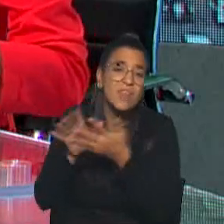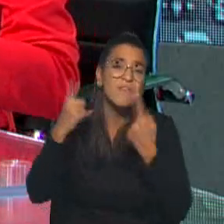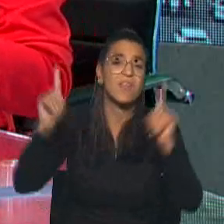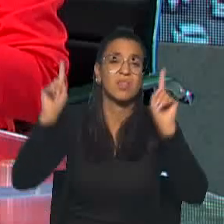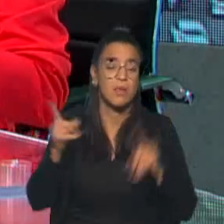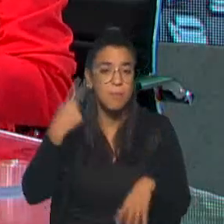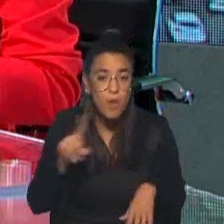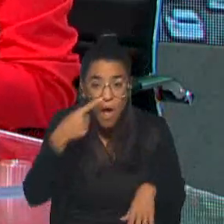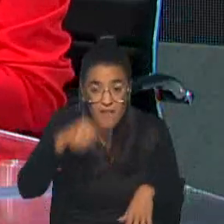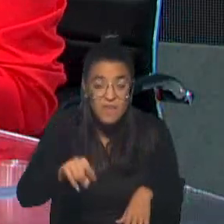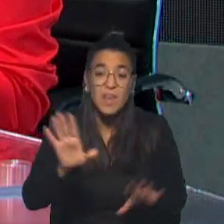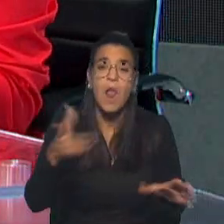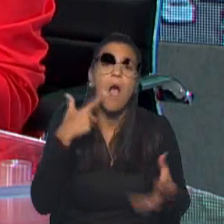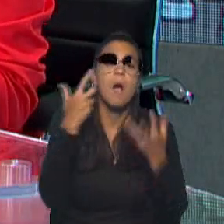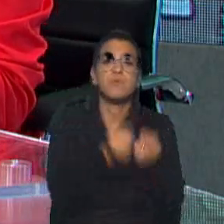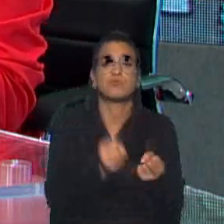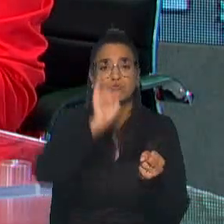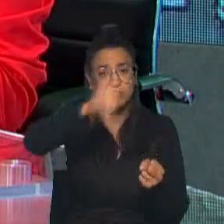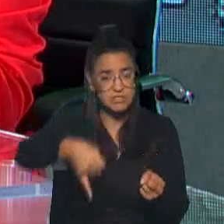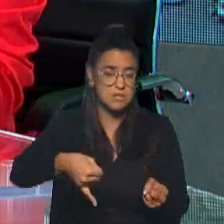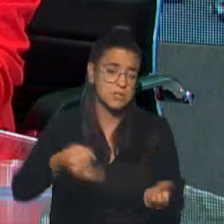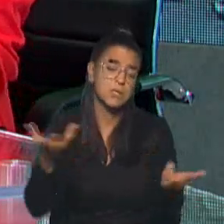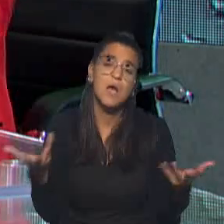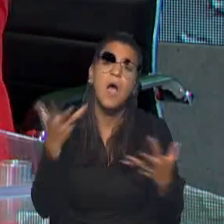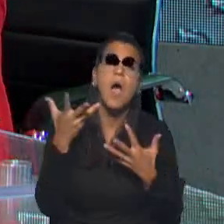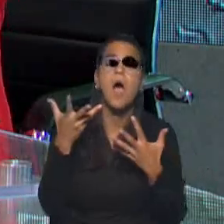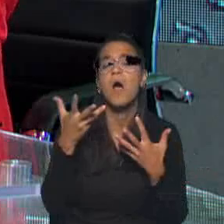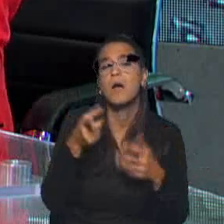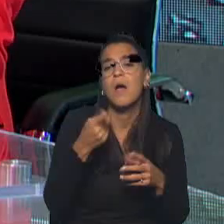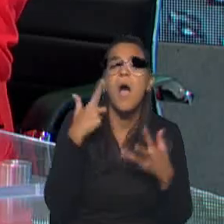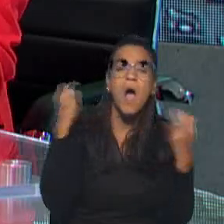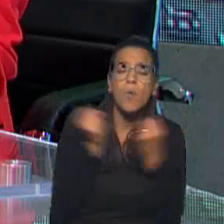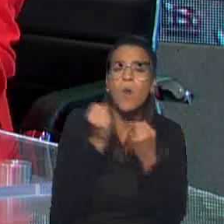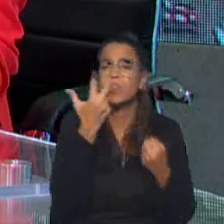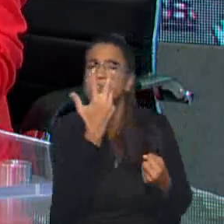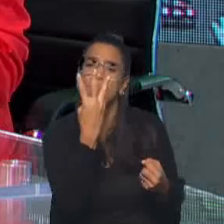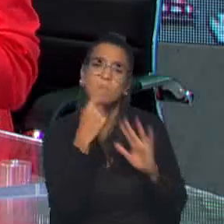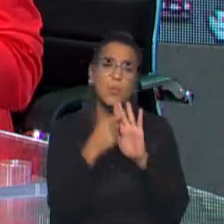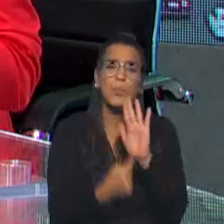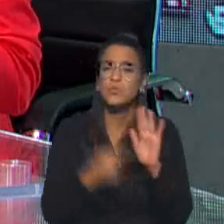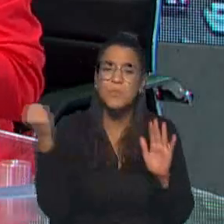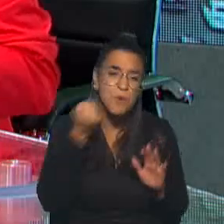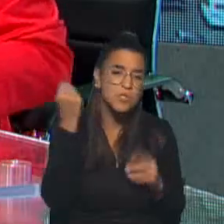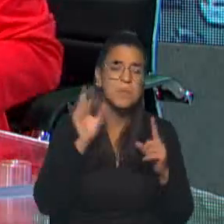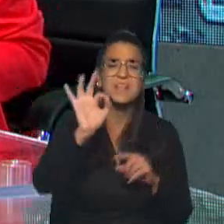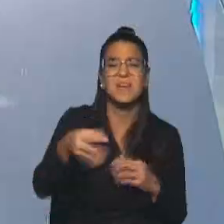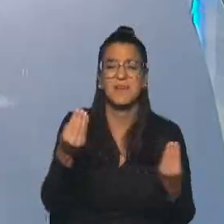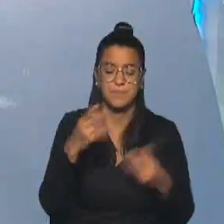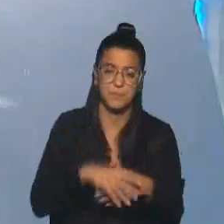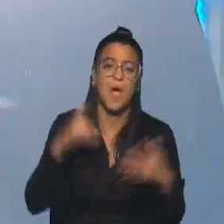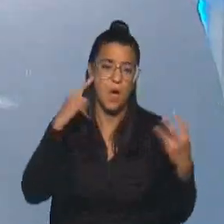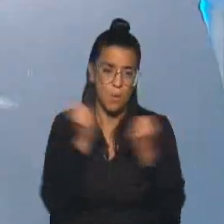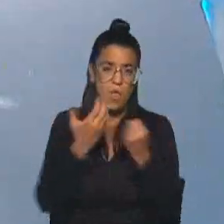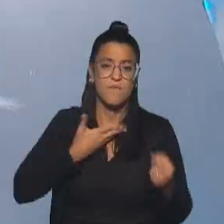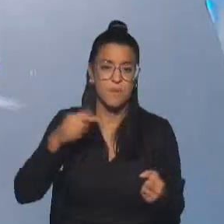finalmente terminó avalando el acuerdo con la Argentina. Acuerdo, Flor, aunque sea 3 o 4 puntos fundamentales para recordar de qué se trata. Sí, acuerdo con el